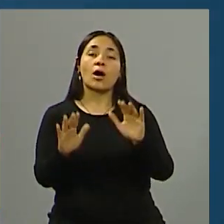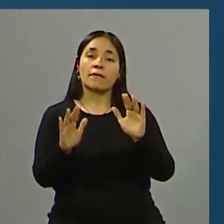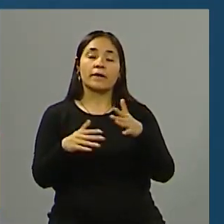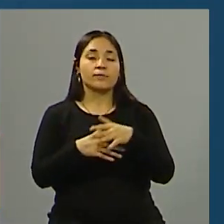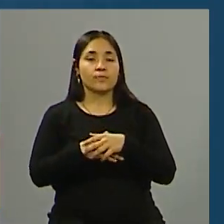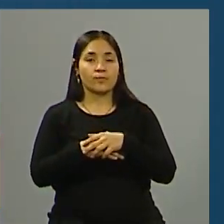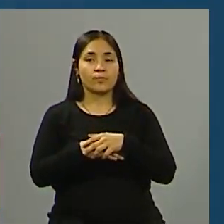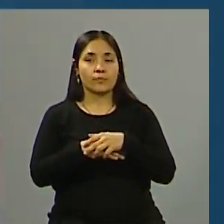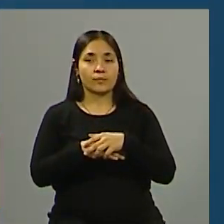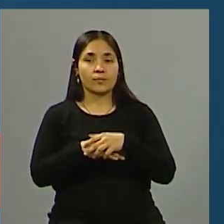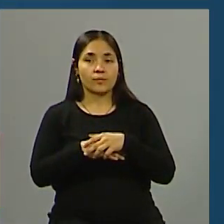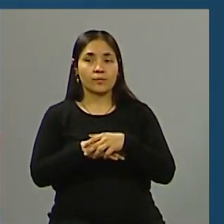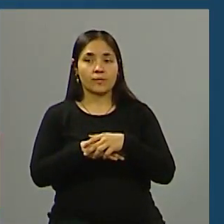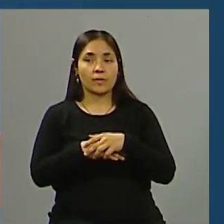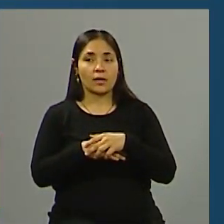que estaban